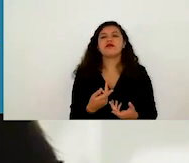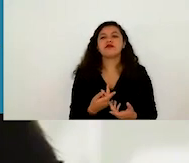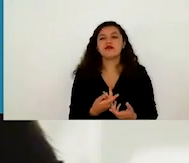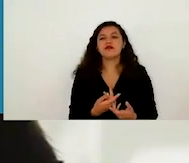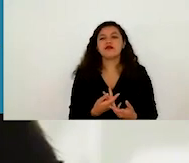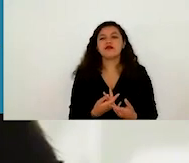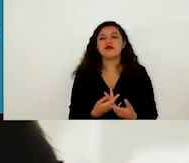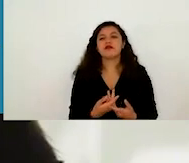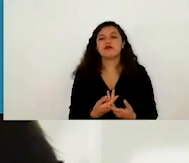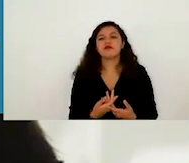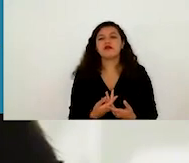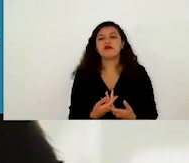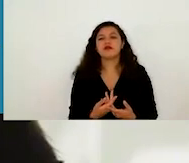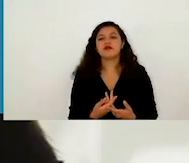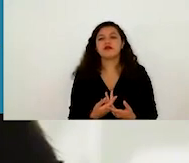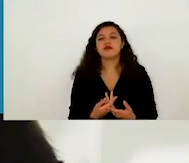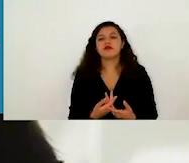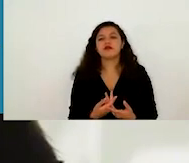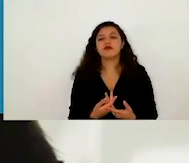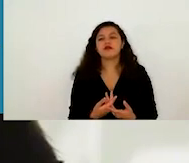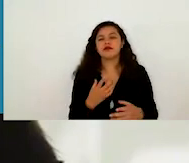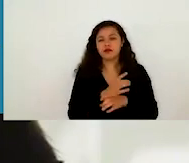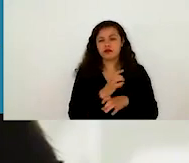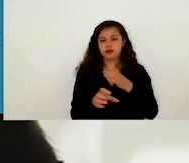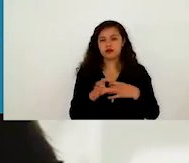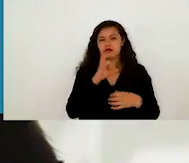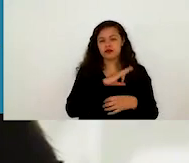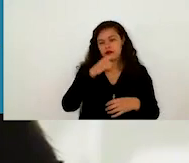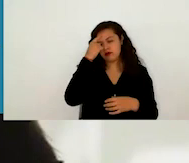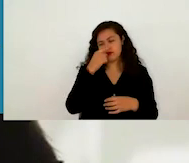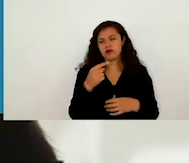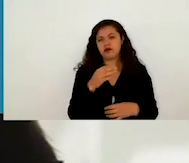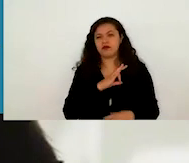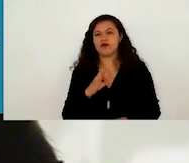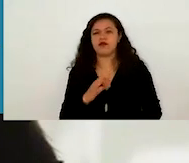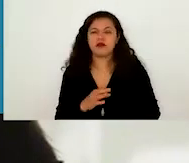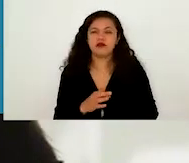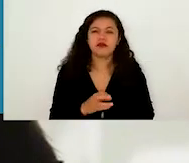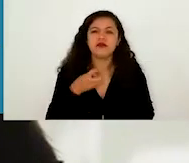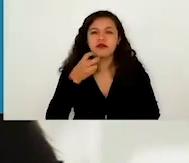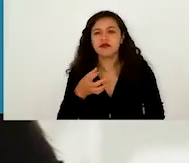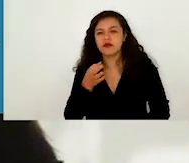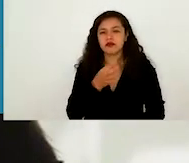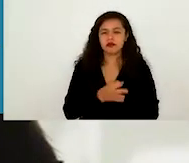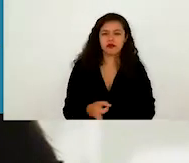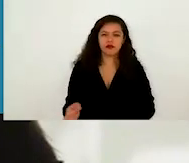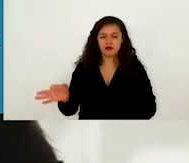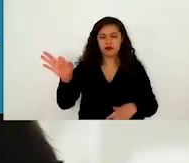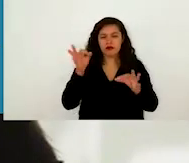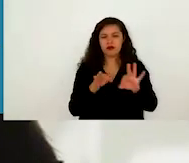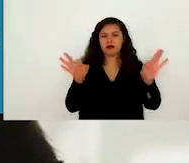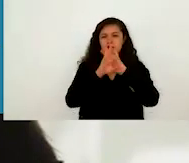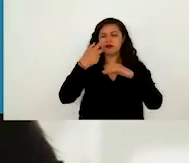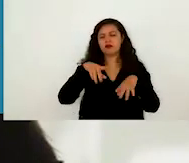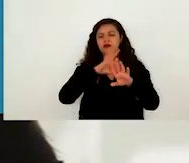ustedes pueden pueden este obtener sin muchos que están gratuitos en la red pero muy importante que ustedes aprendan a tener esta postura